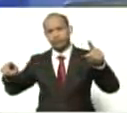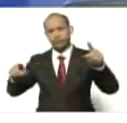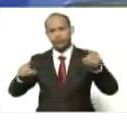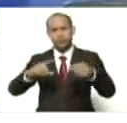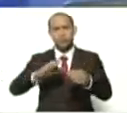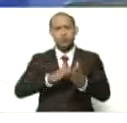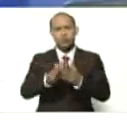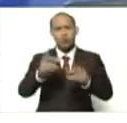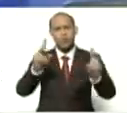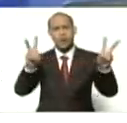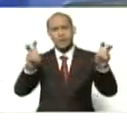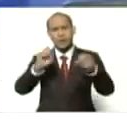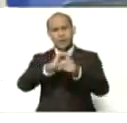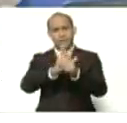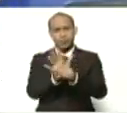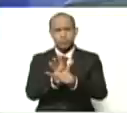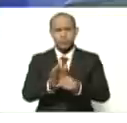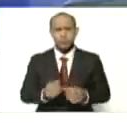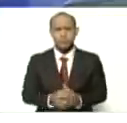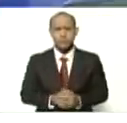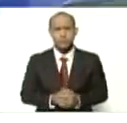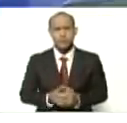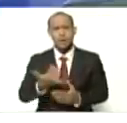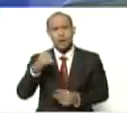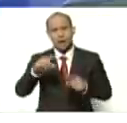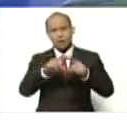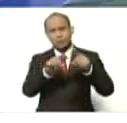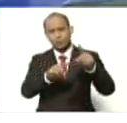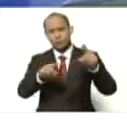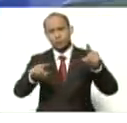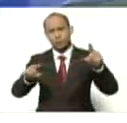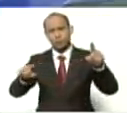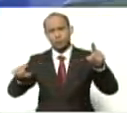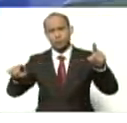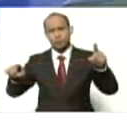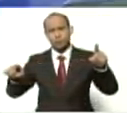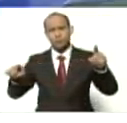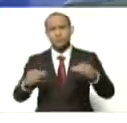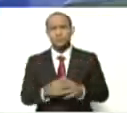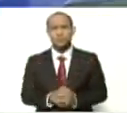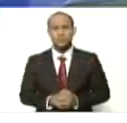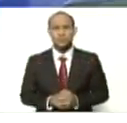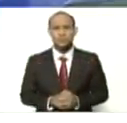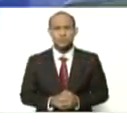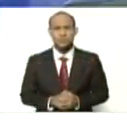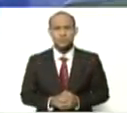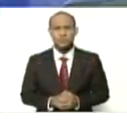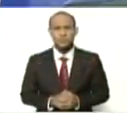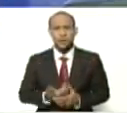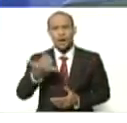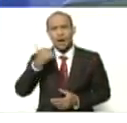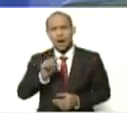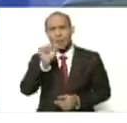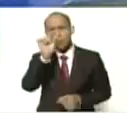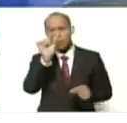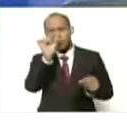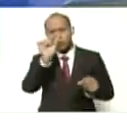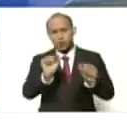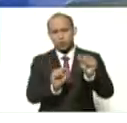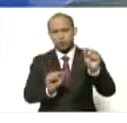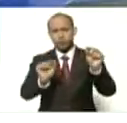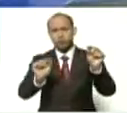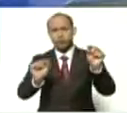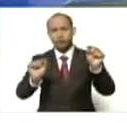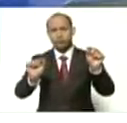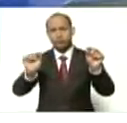de el coronavirus tenemos una meseta tuvimos un ligero aumento del